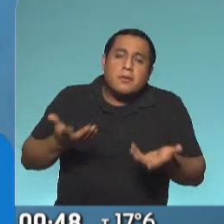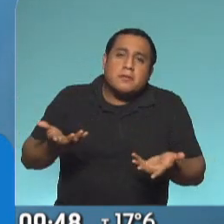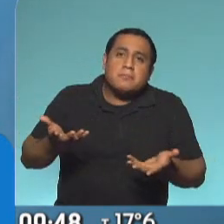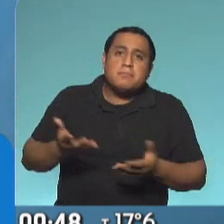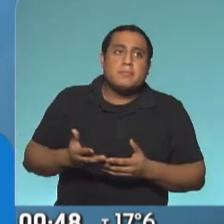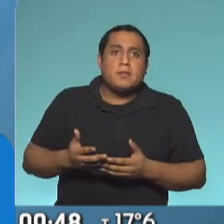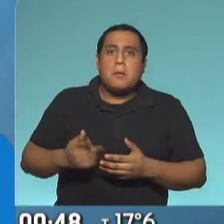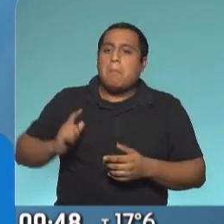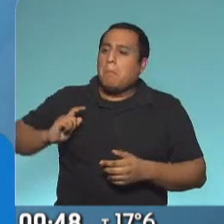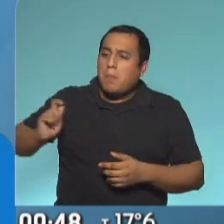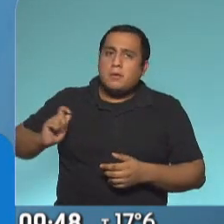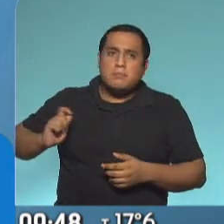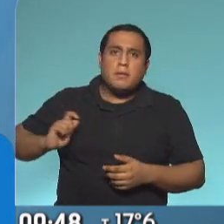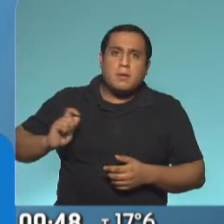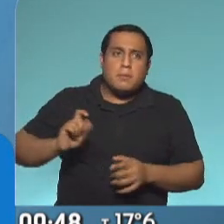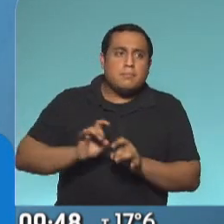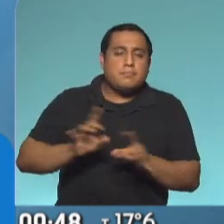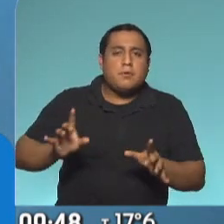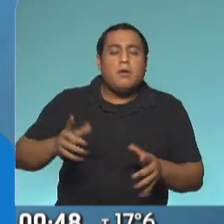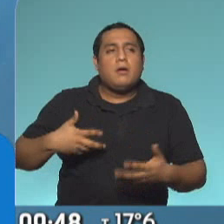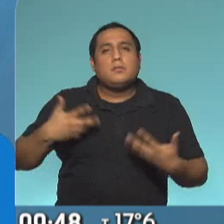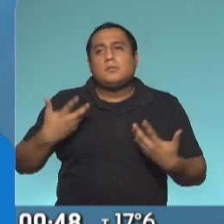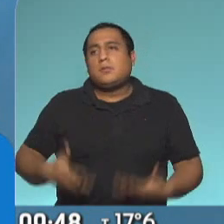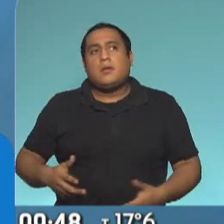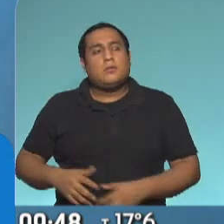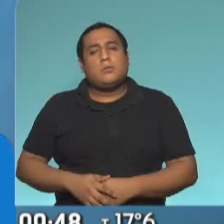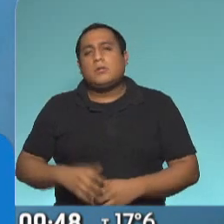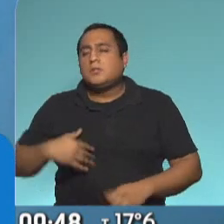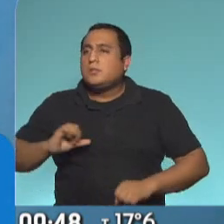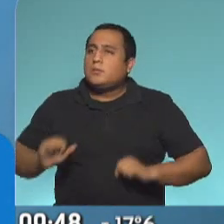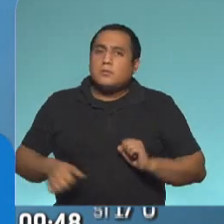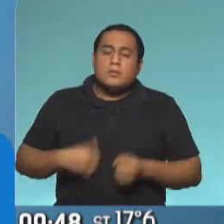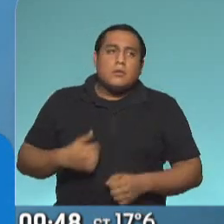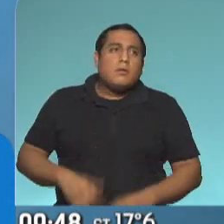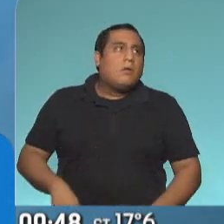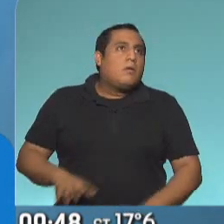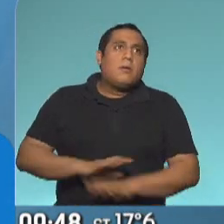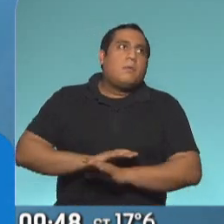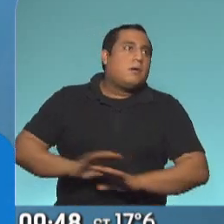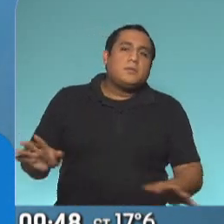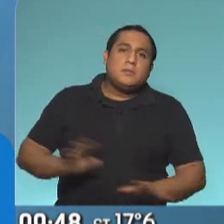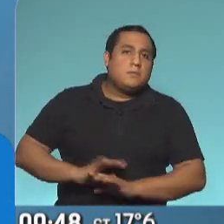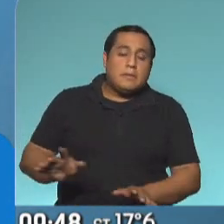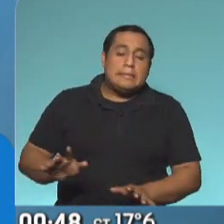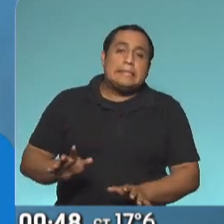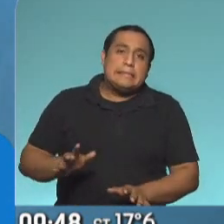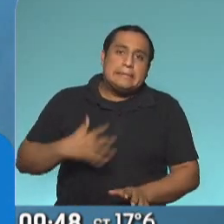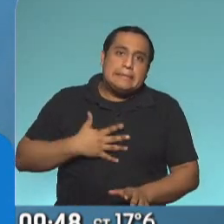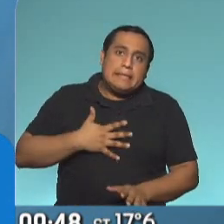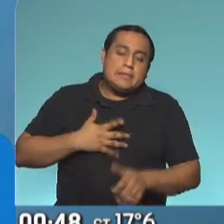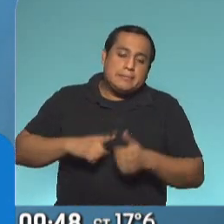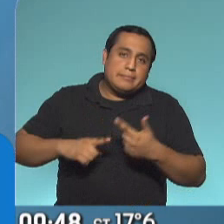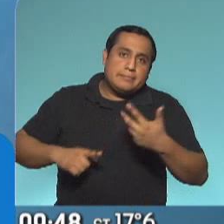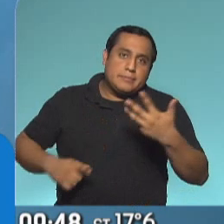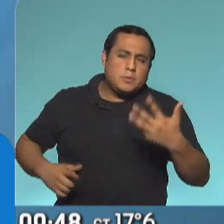después de tantos meses de pandemia genera cansancio genera estrés genera fatiga genera distintos tipos de malestares que